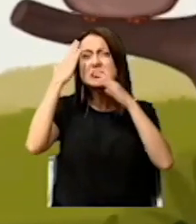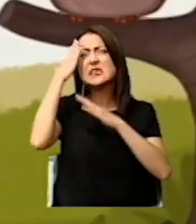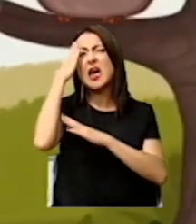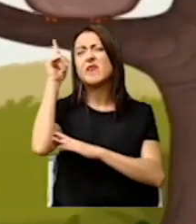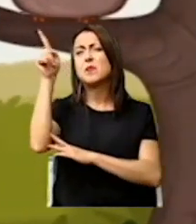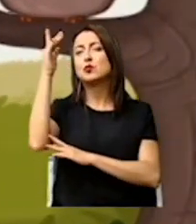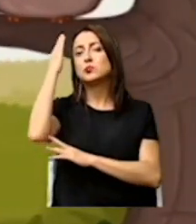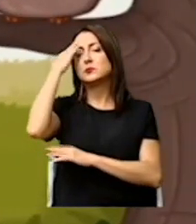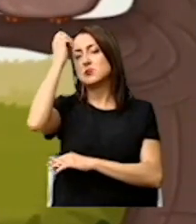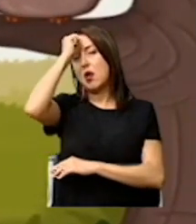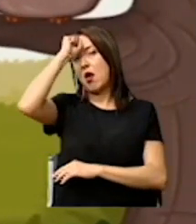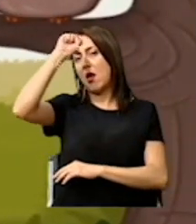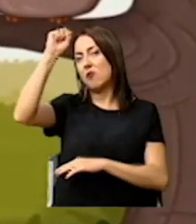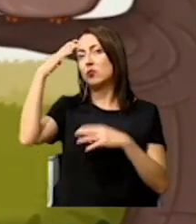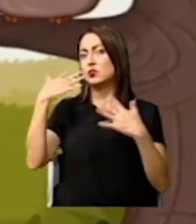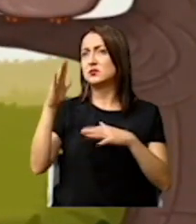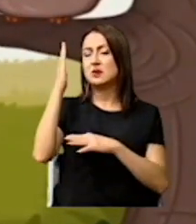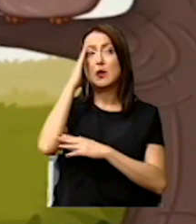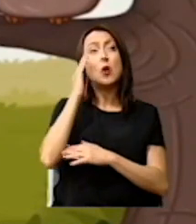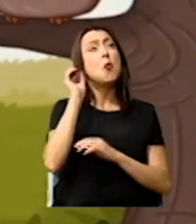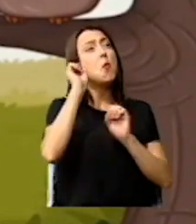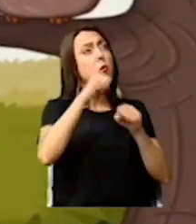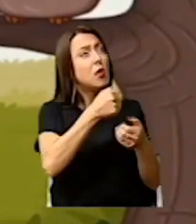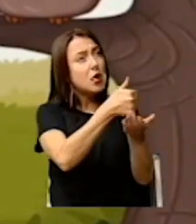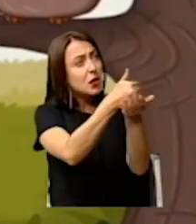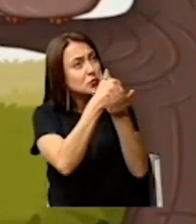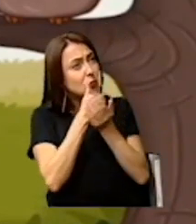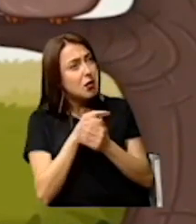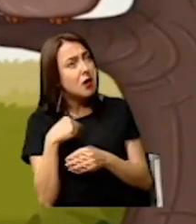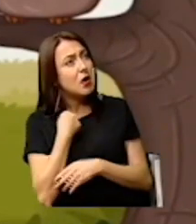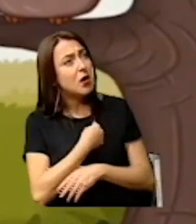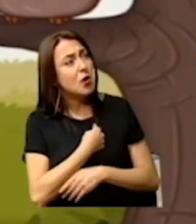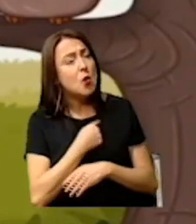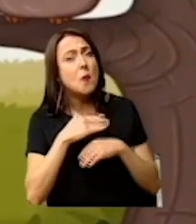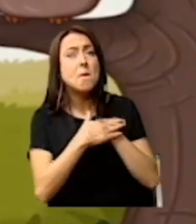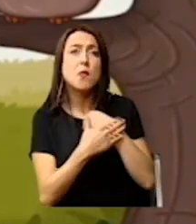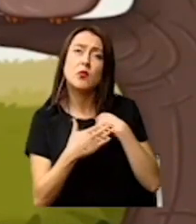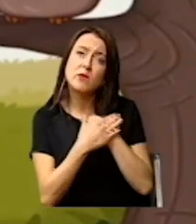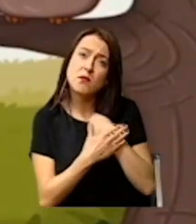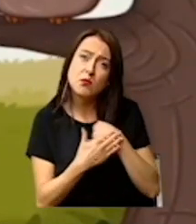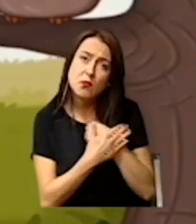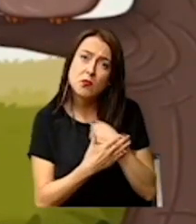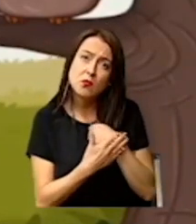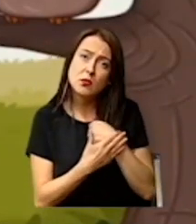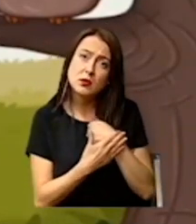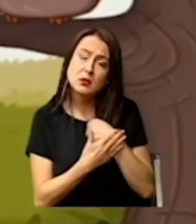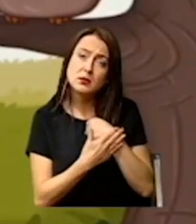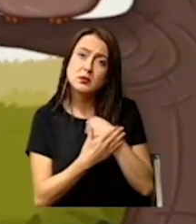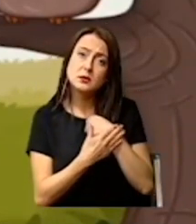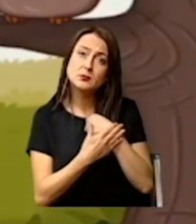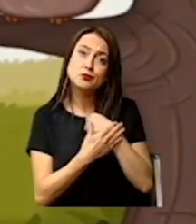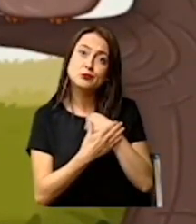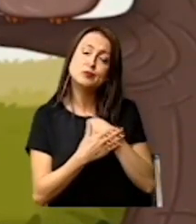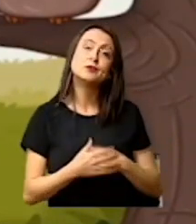muy sabio. ¿Puedes ayudarnos, por favor?